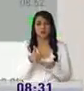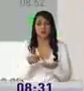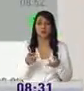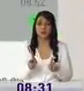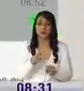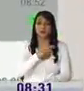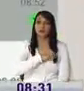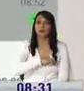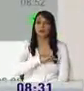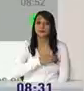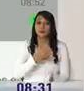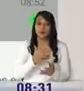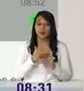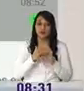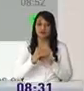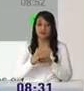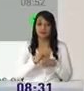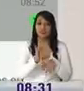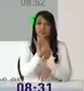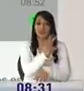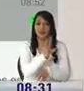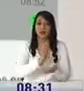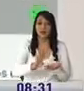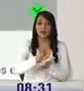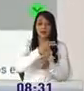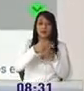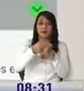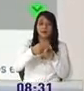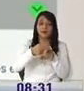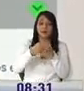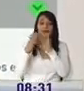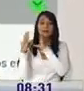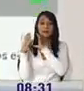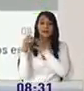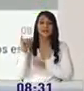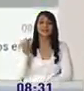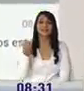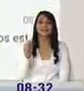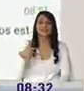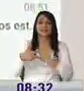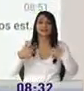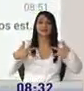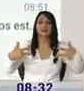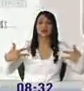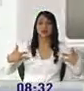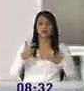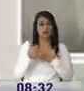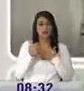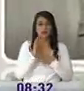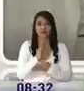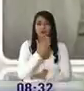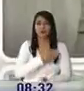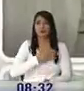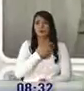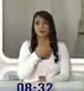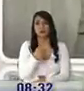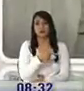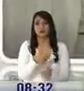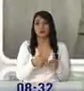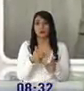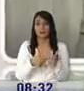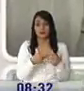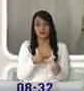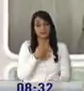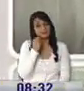que querían pavimentar y dejaron ahí el barrio de San Francisco de Asís en chillo gallo las ías mucho su ayuda varios problemas tienen ahí los los